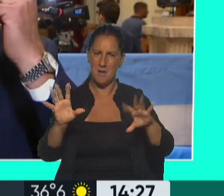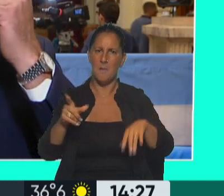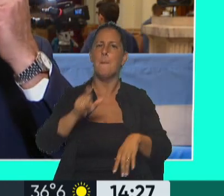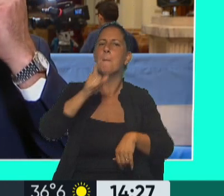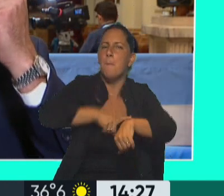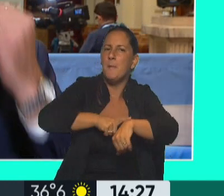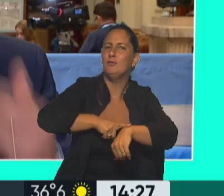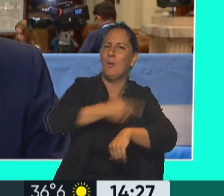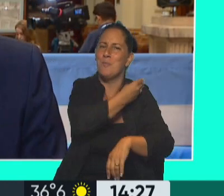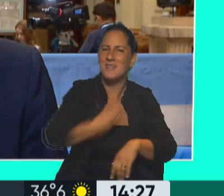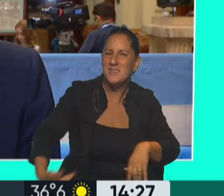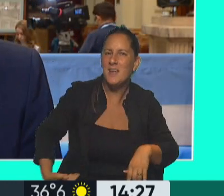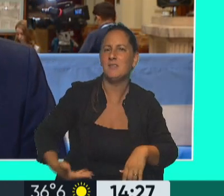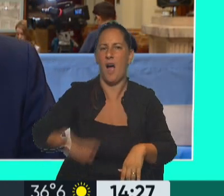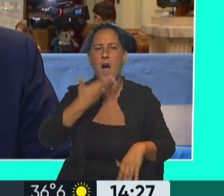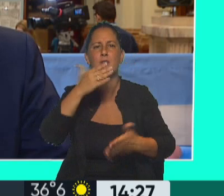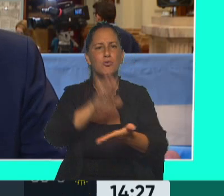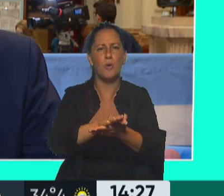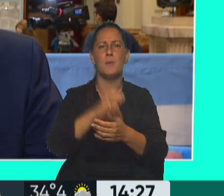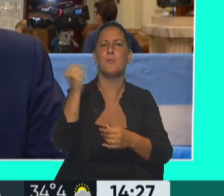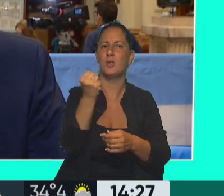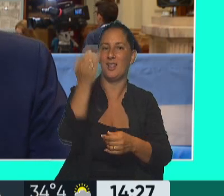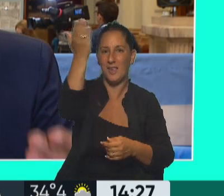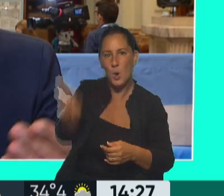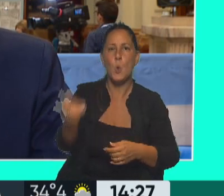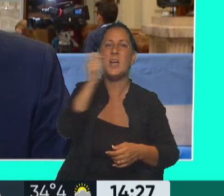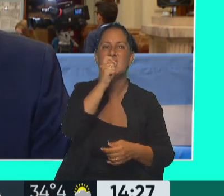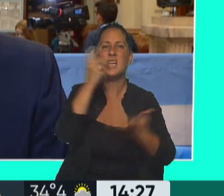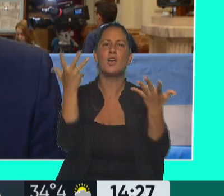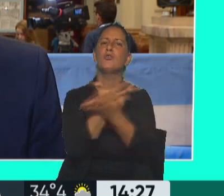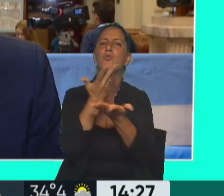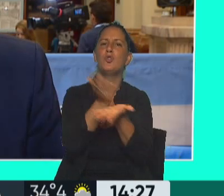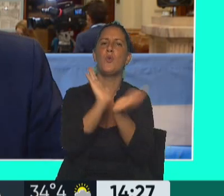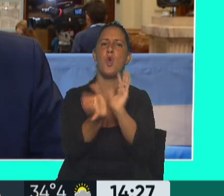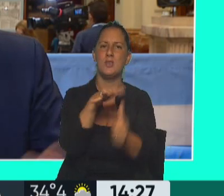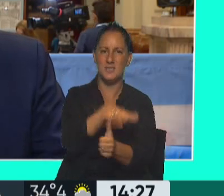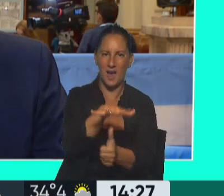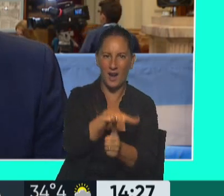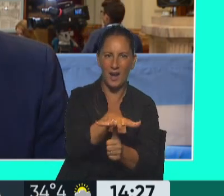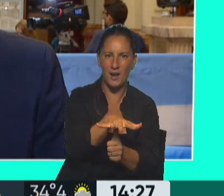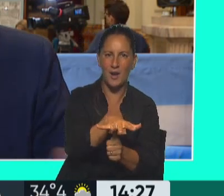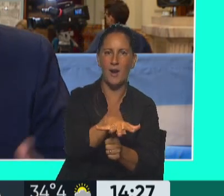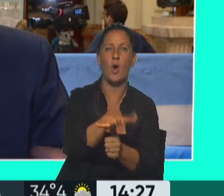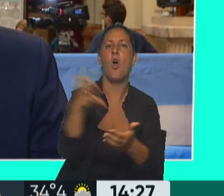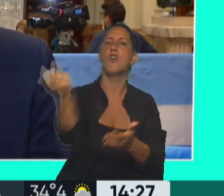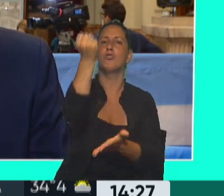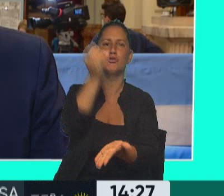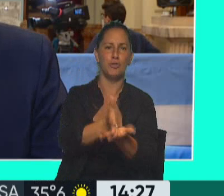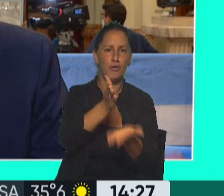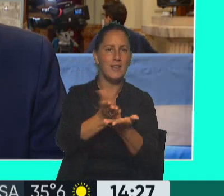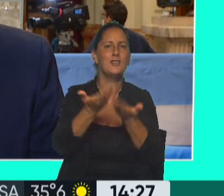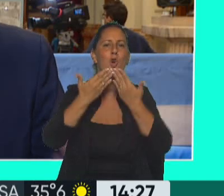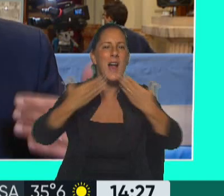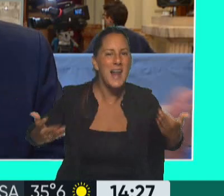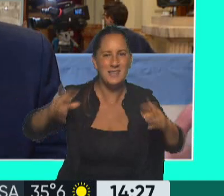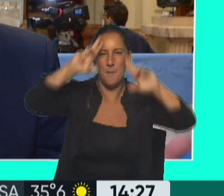presidente realza la figura de una chica que sufrió violencia de género y que pudo acceder a derechos gracias a políticas de